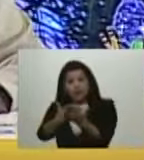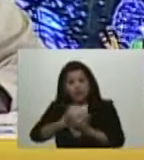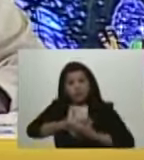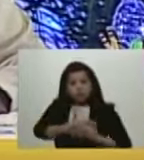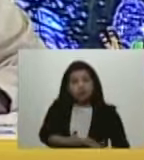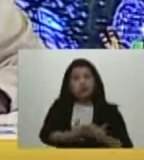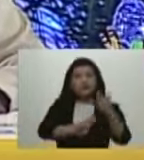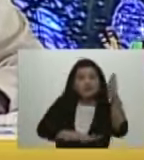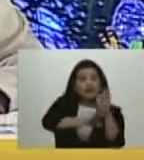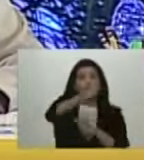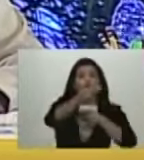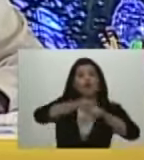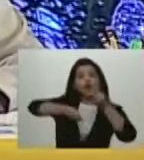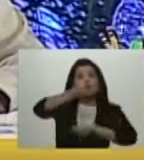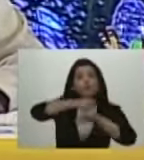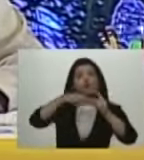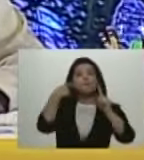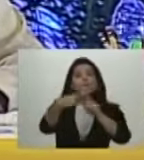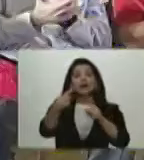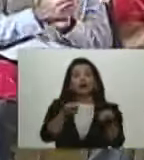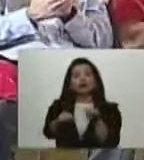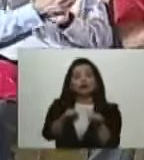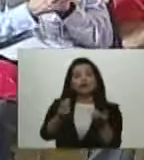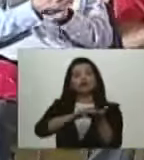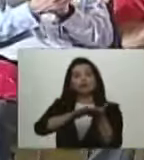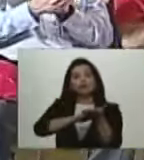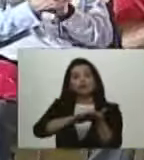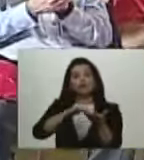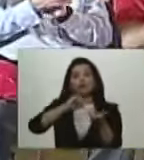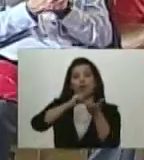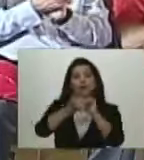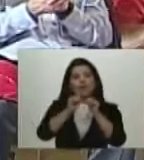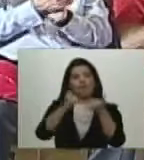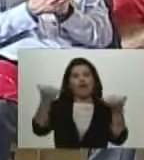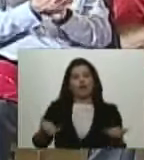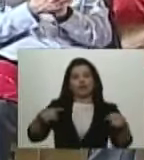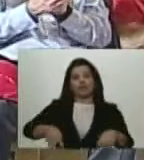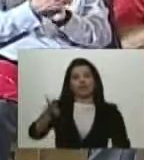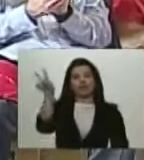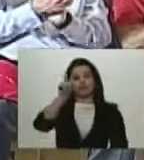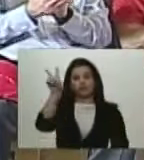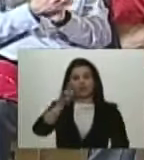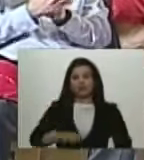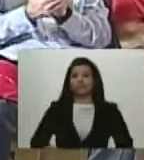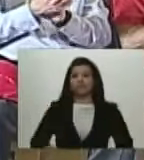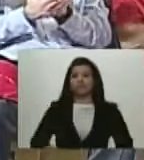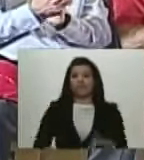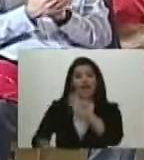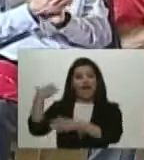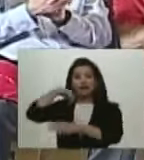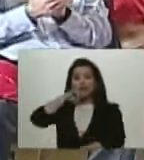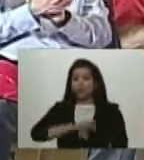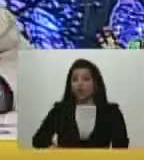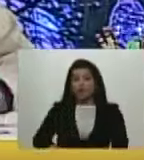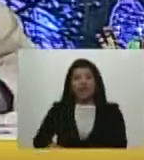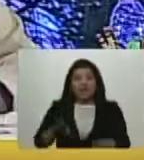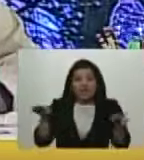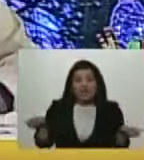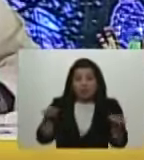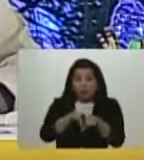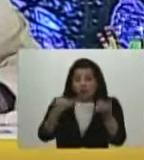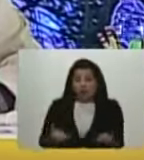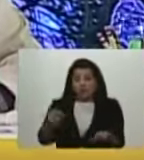y superación de las dificultades que estamos enfrentando. Nunca antes la patria tuvo tanto poder